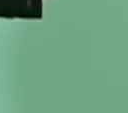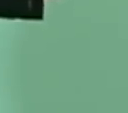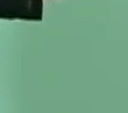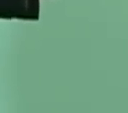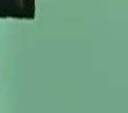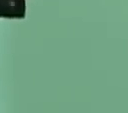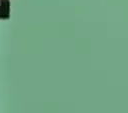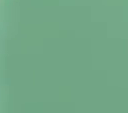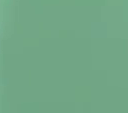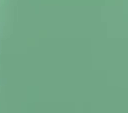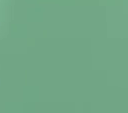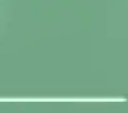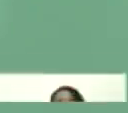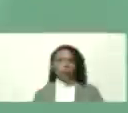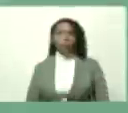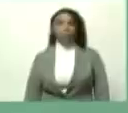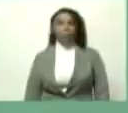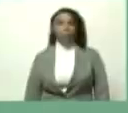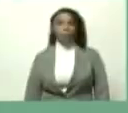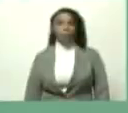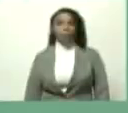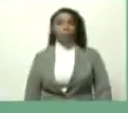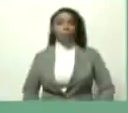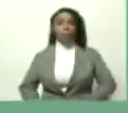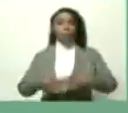una modalidad que es